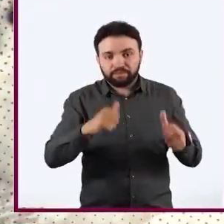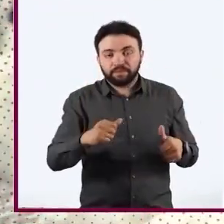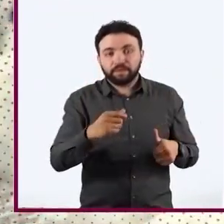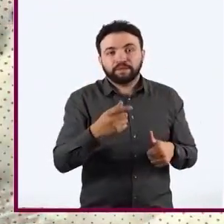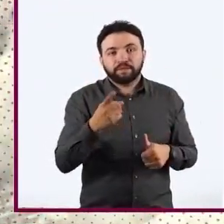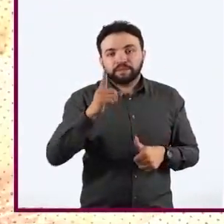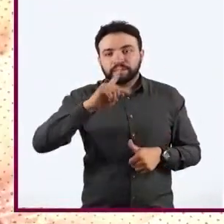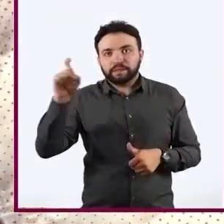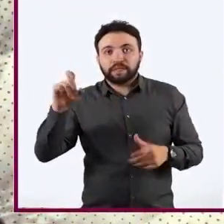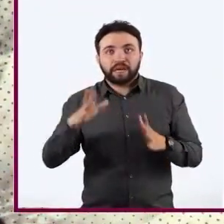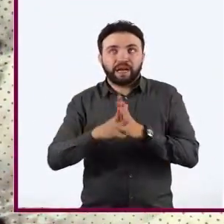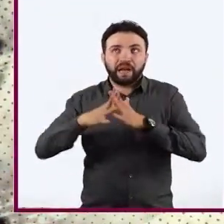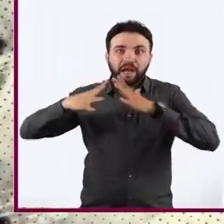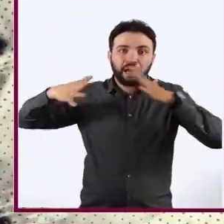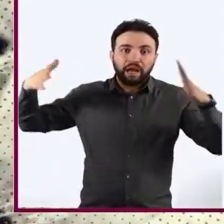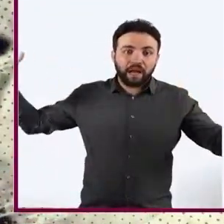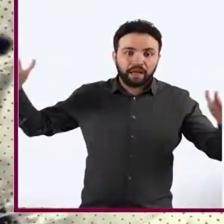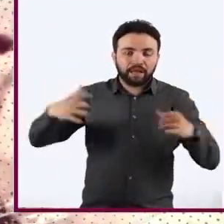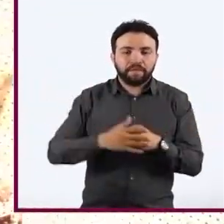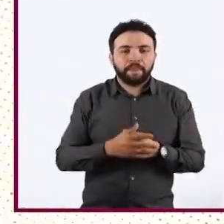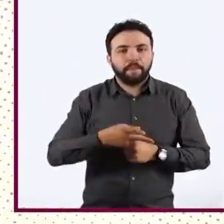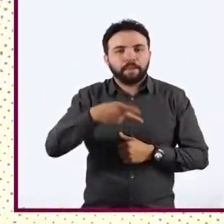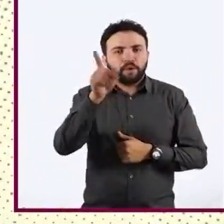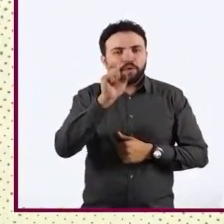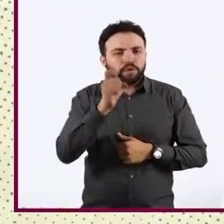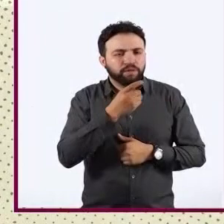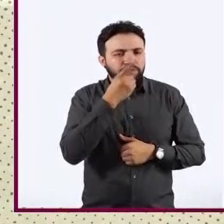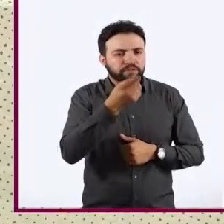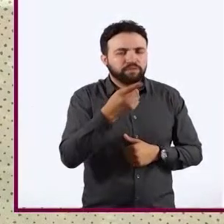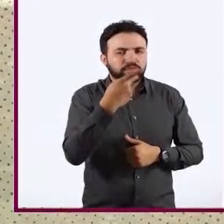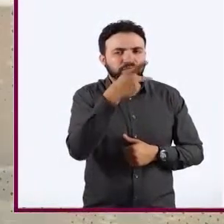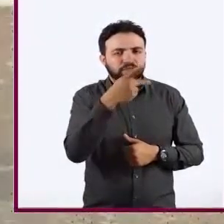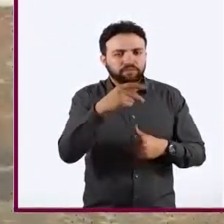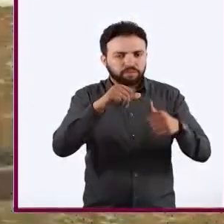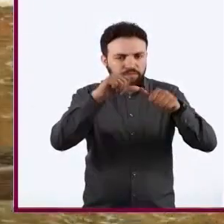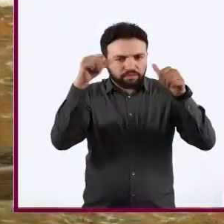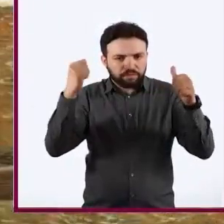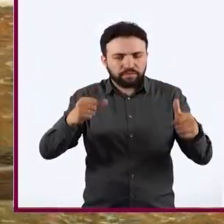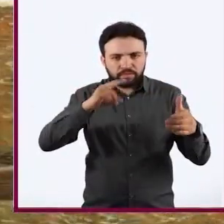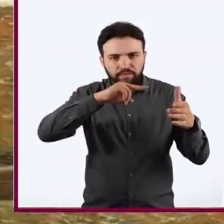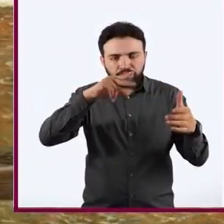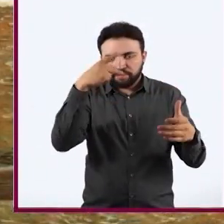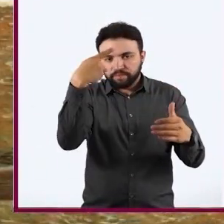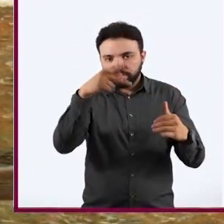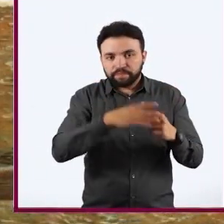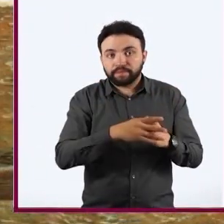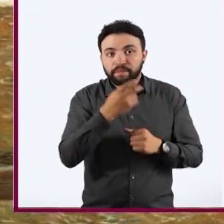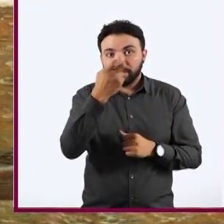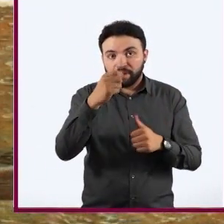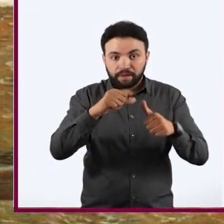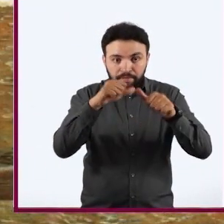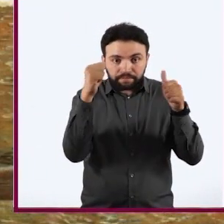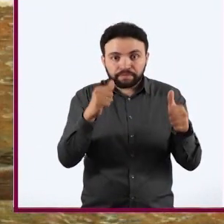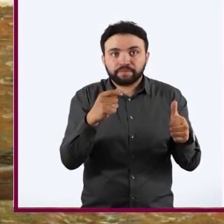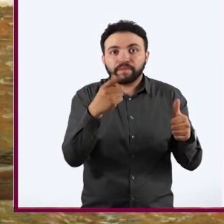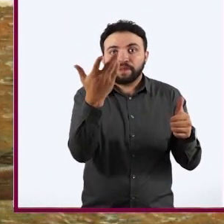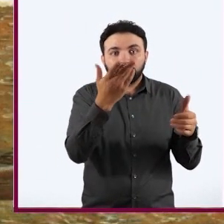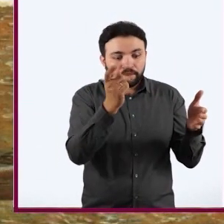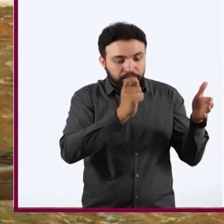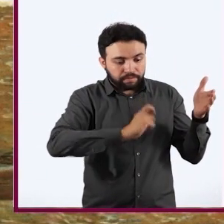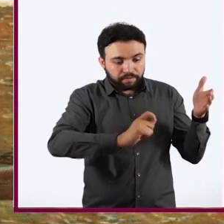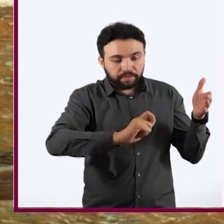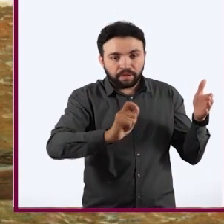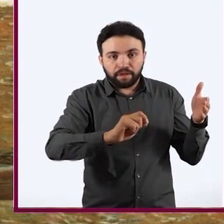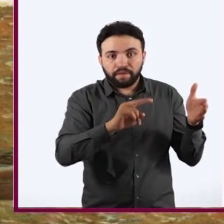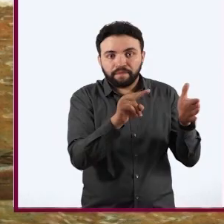formato. Pero cuando hablamos de la obra de Clausel, tenemos un pequeño inconveniente. Por lo general, este artista no firmaba